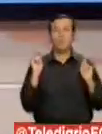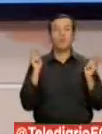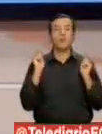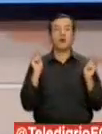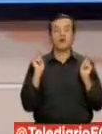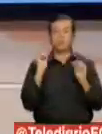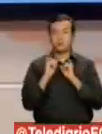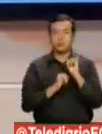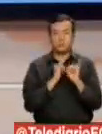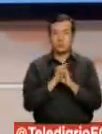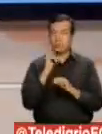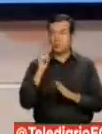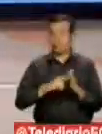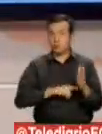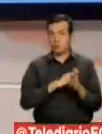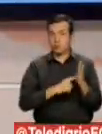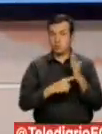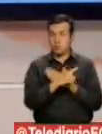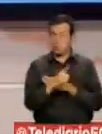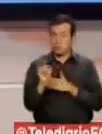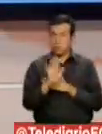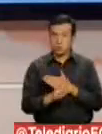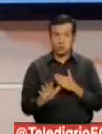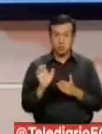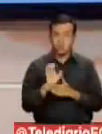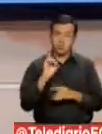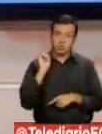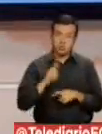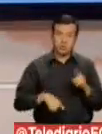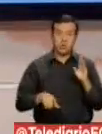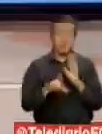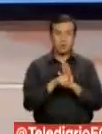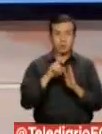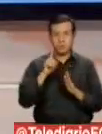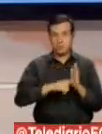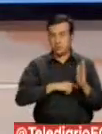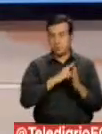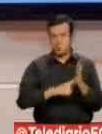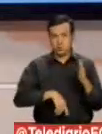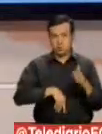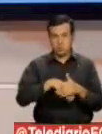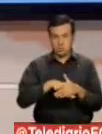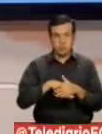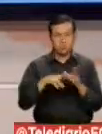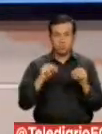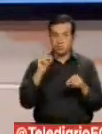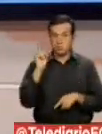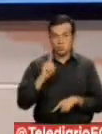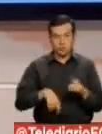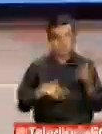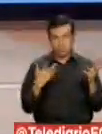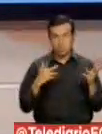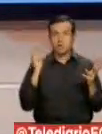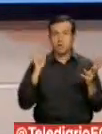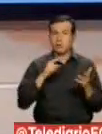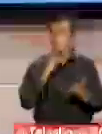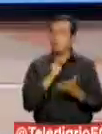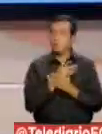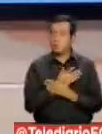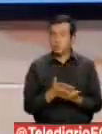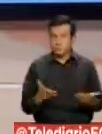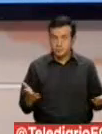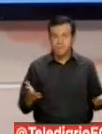publicidad internacional, a competir en el país por una ley. No puedo restringirla. Lo que sí puedo hacer es